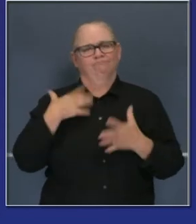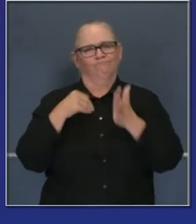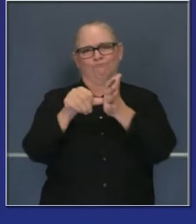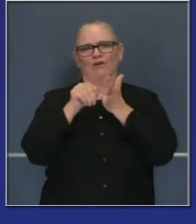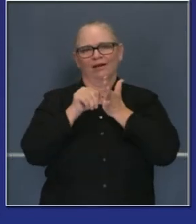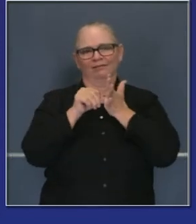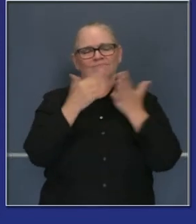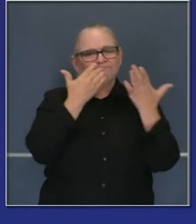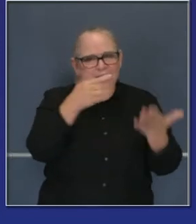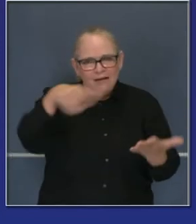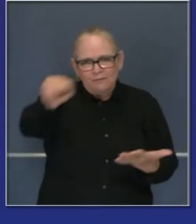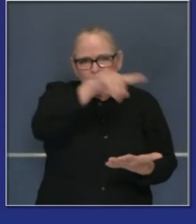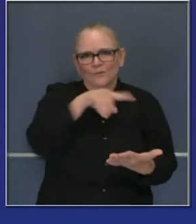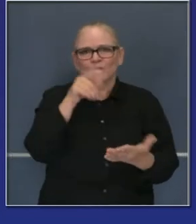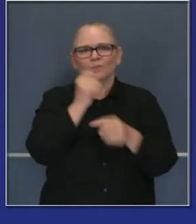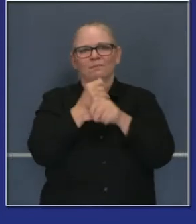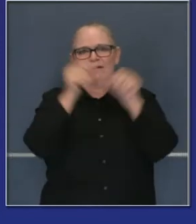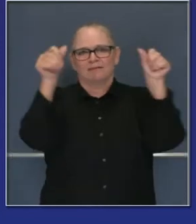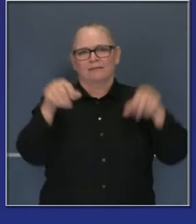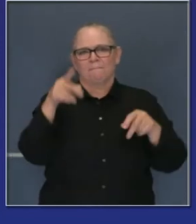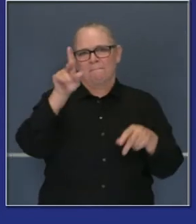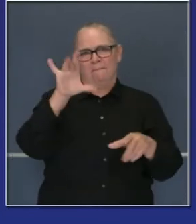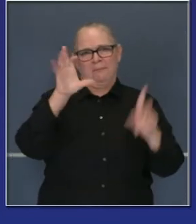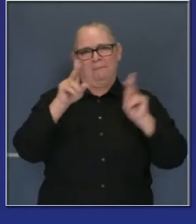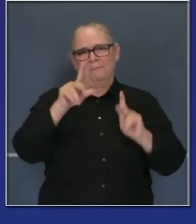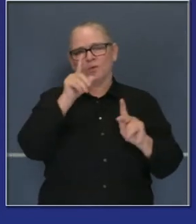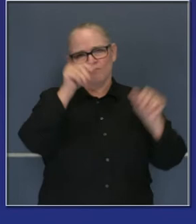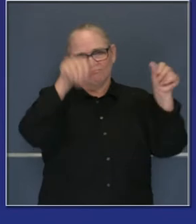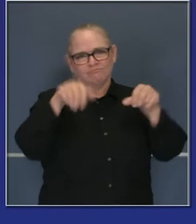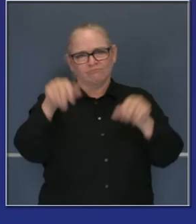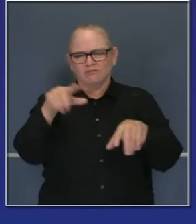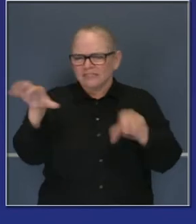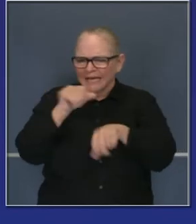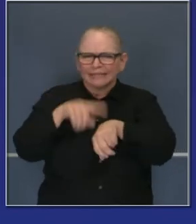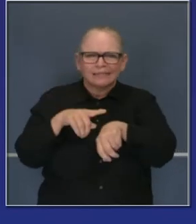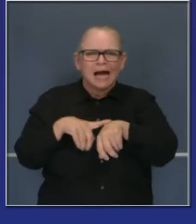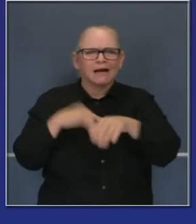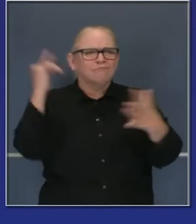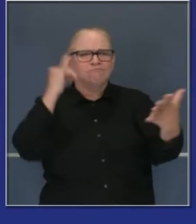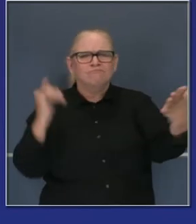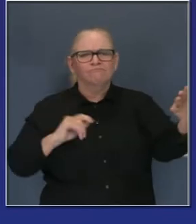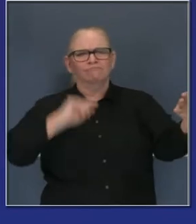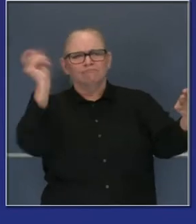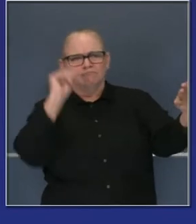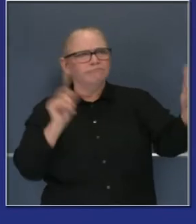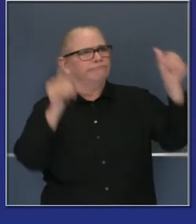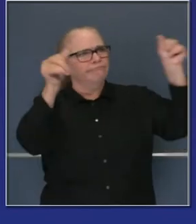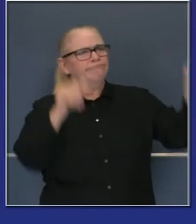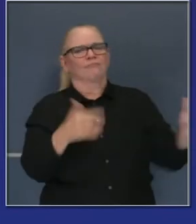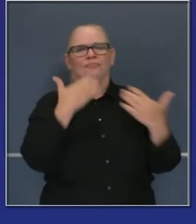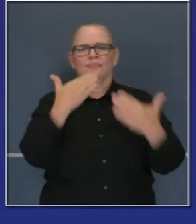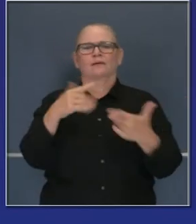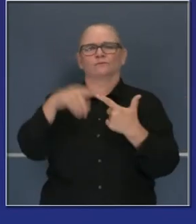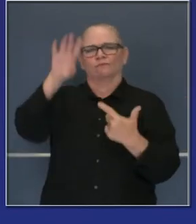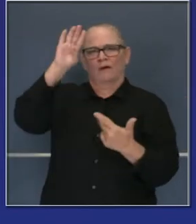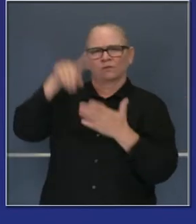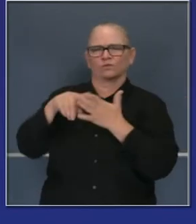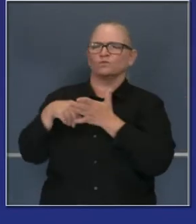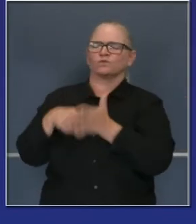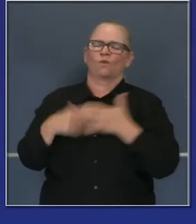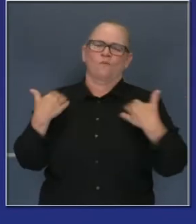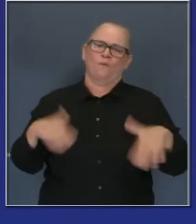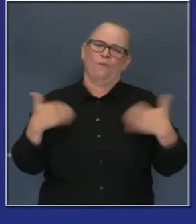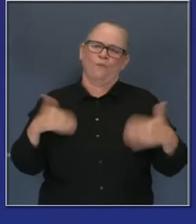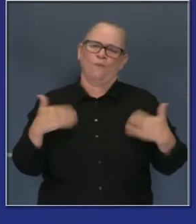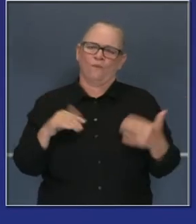fresno y quiero agradecer pues a los miembros del público que se han tomado el tiempo de agradecer a sus rescatistas a sus héroes eso